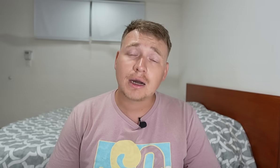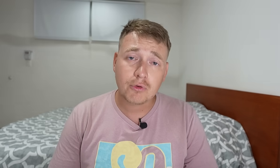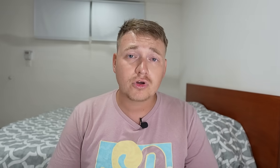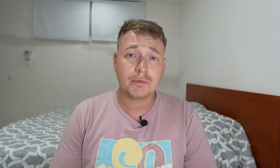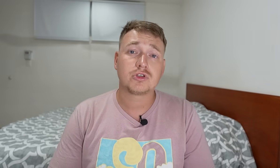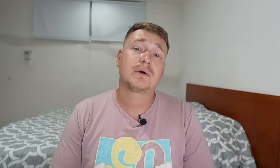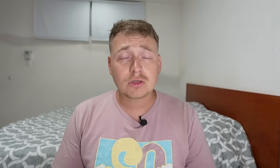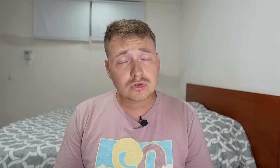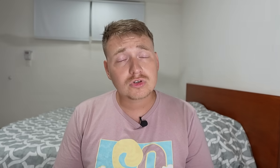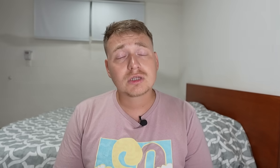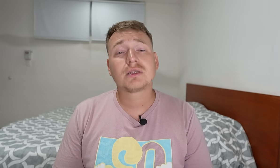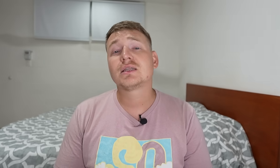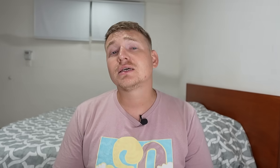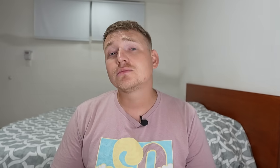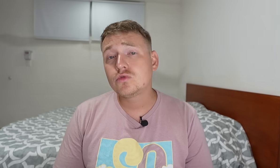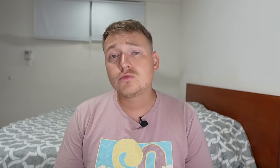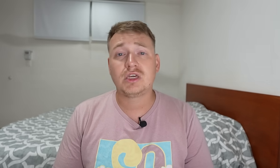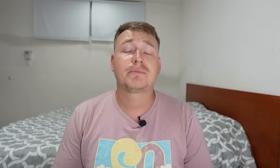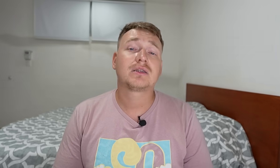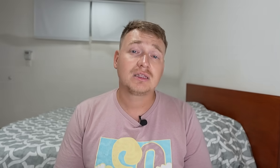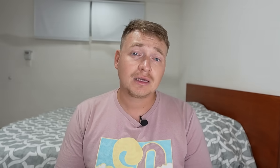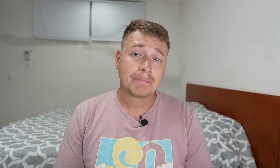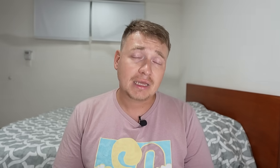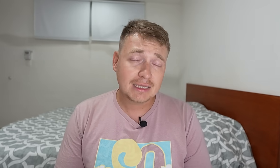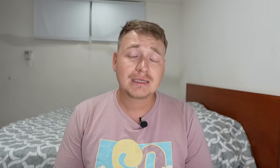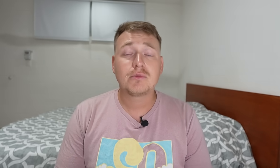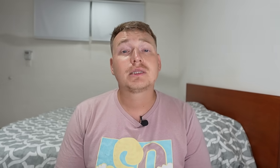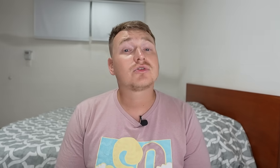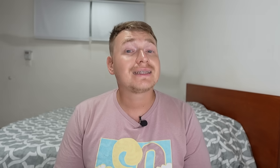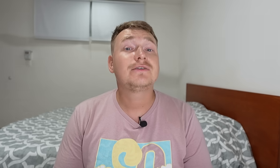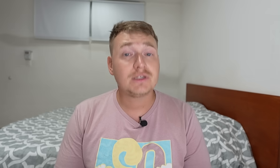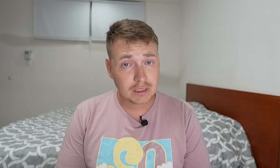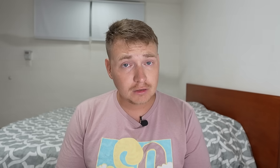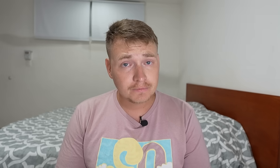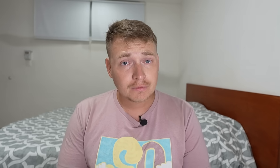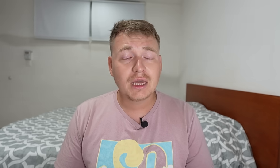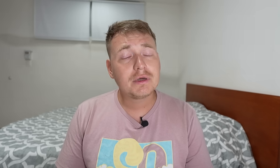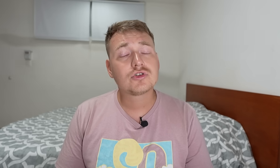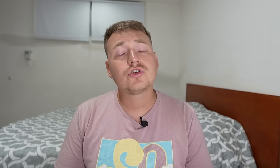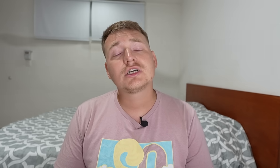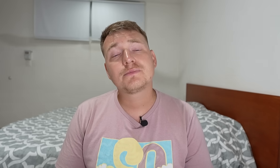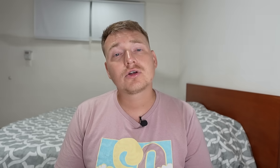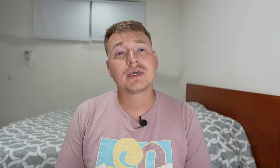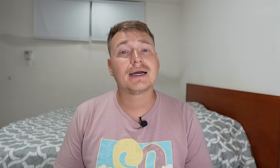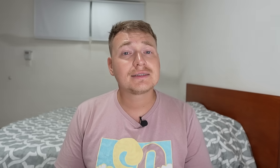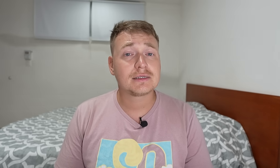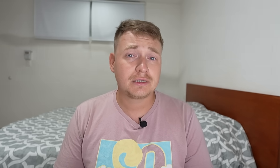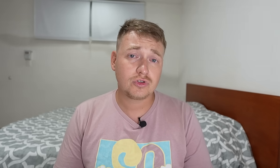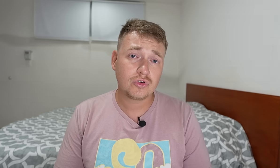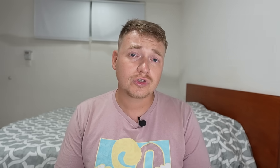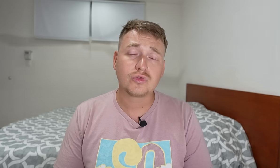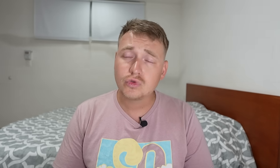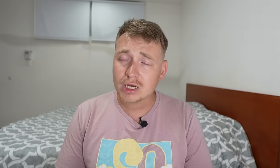palabras de apoyo, amigos. Para nosotros, de verdad, es muy, muy importante en este momento tan difícil. Y amigos, yo espero que